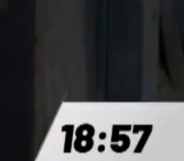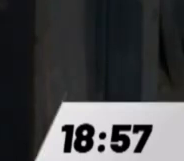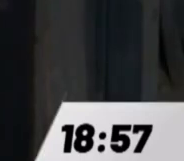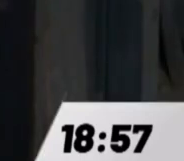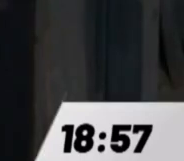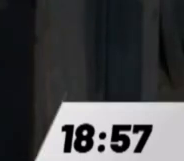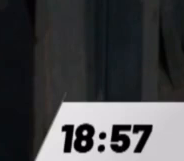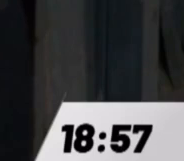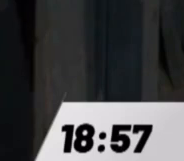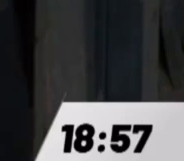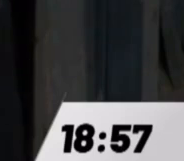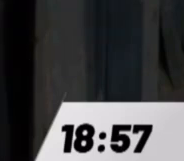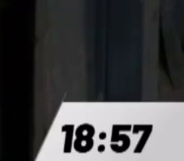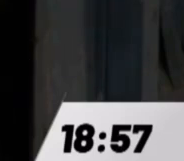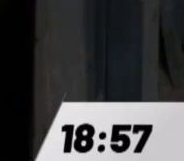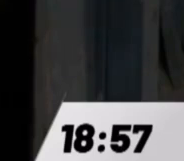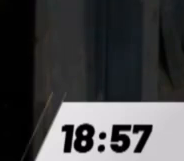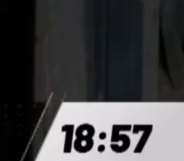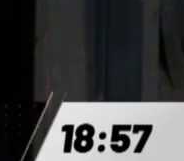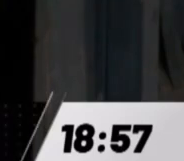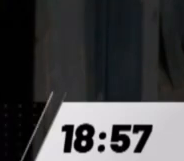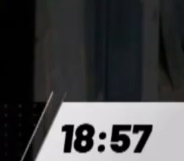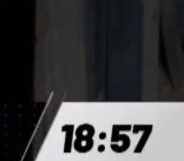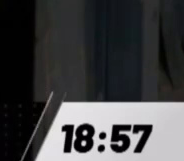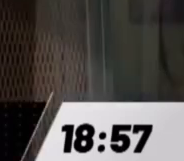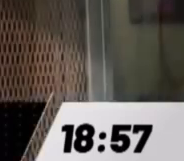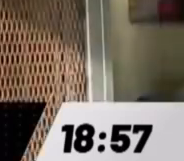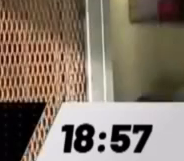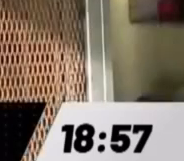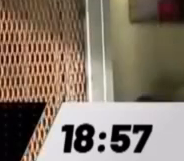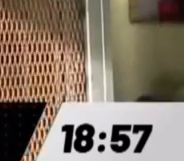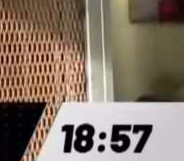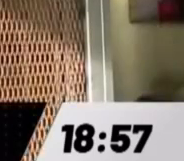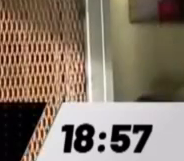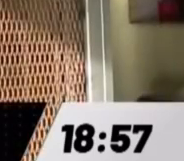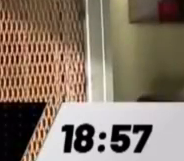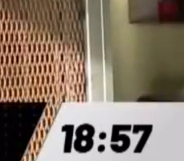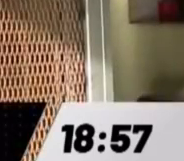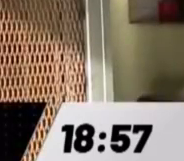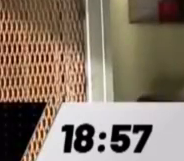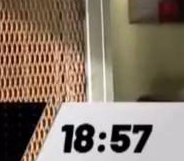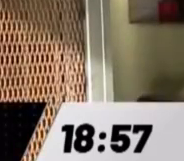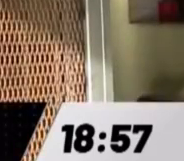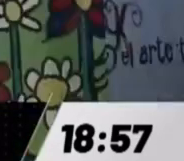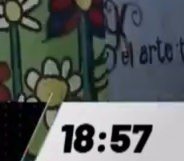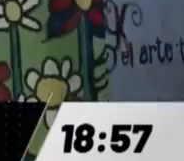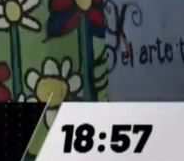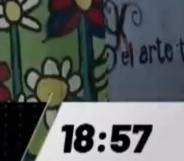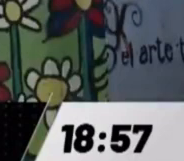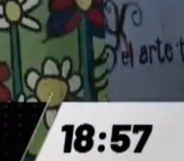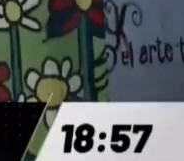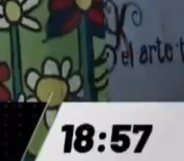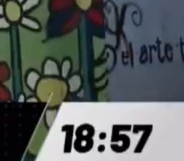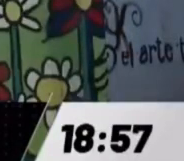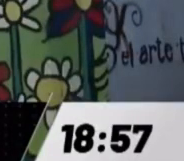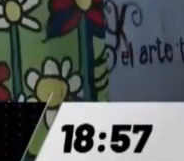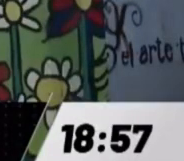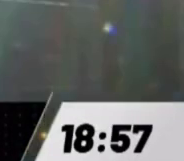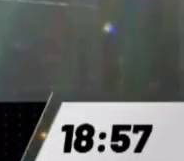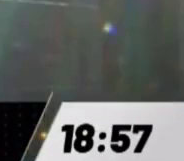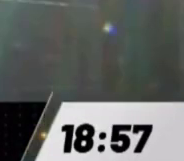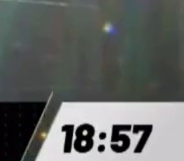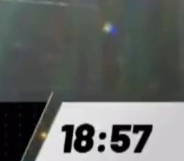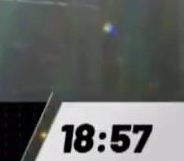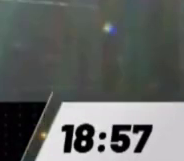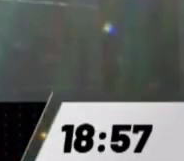Los chirridos y golpes de rejas se abren, pero se cierran. Hay espacios en donde todo es gris, otros tienen un poco más de